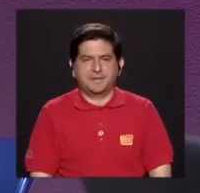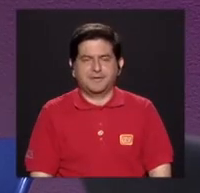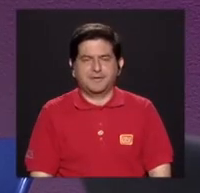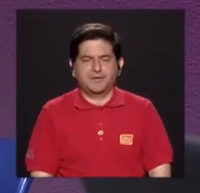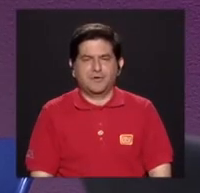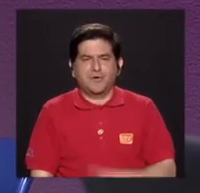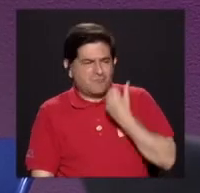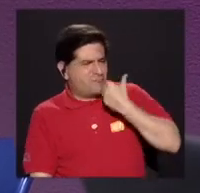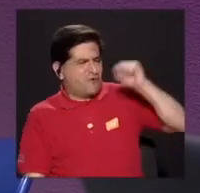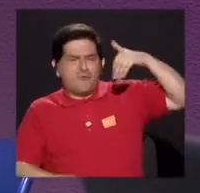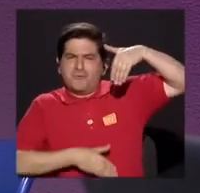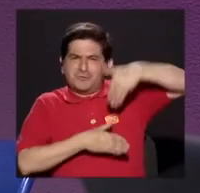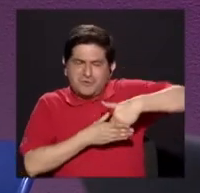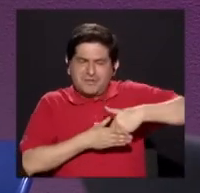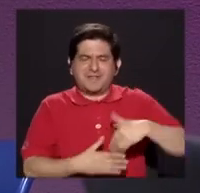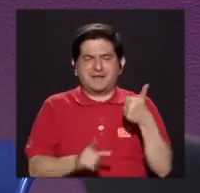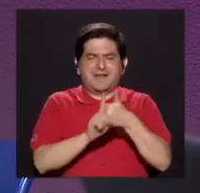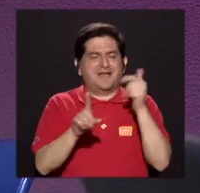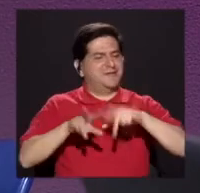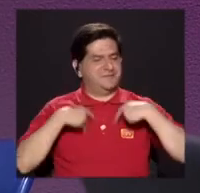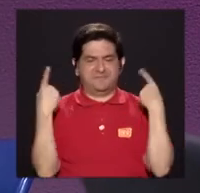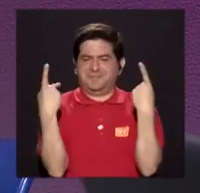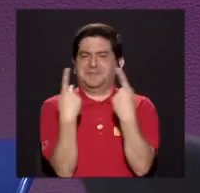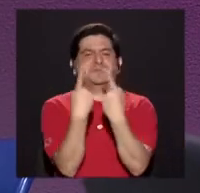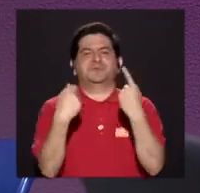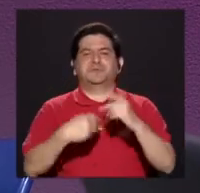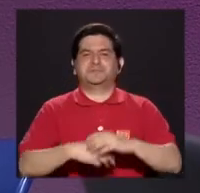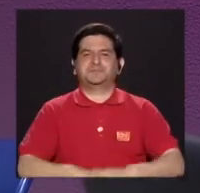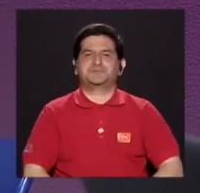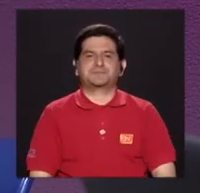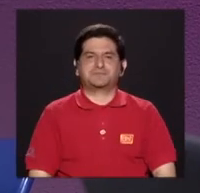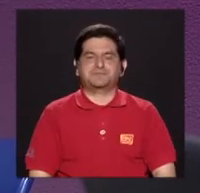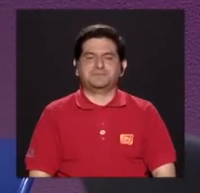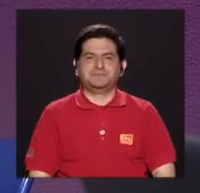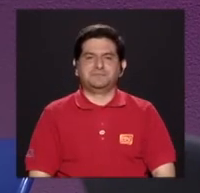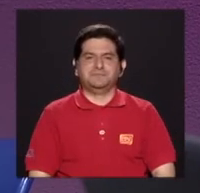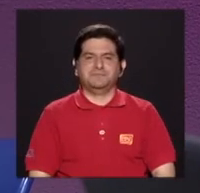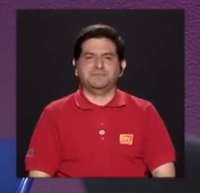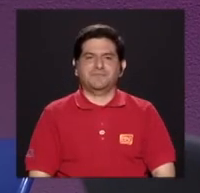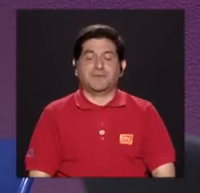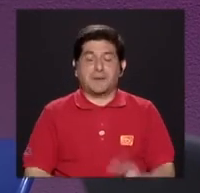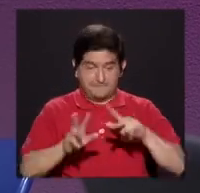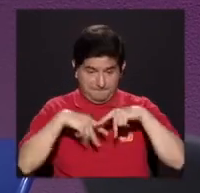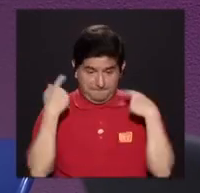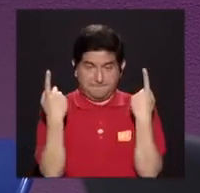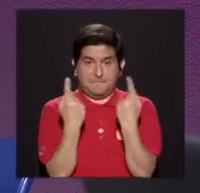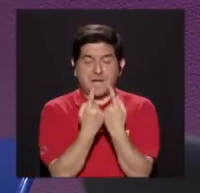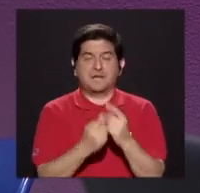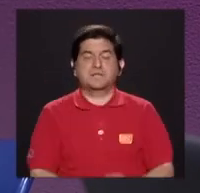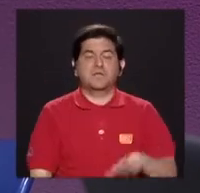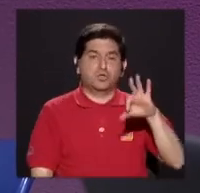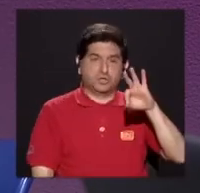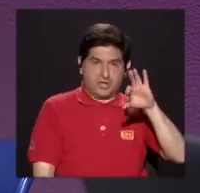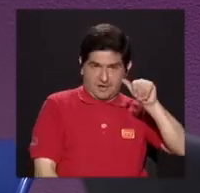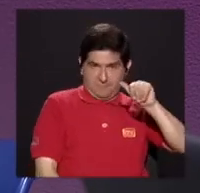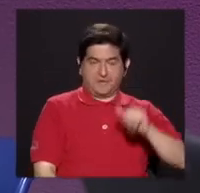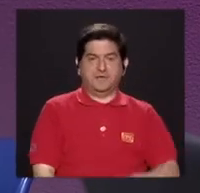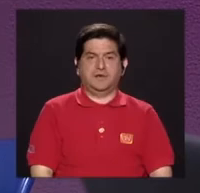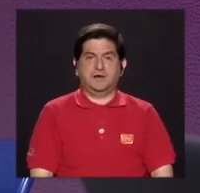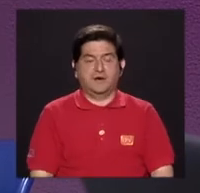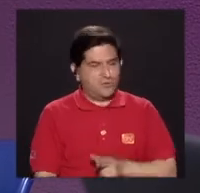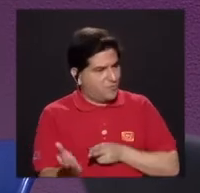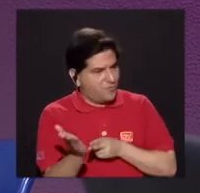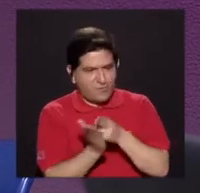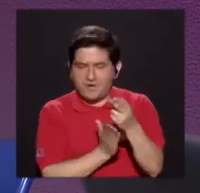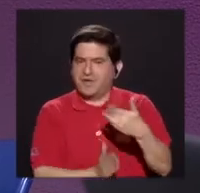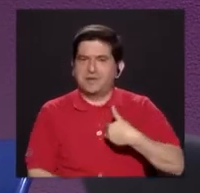revoluciones internas en los propios partidos. Incluso los partidos, digamos, como el Frente Amplio, o sea,